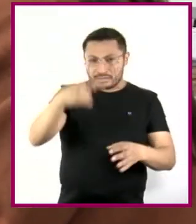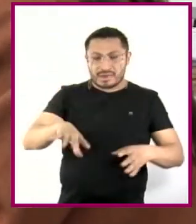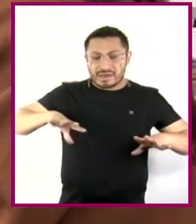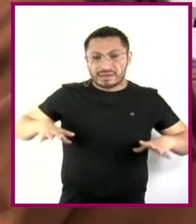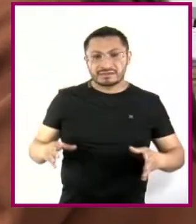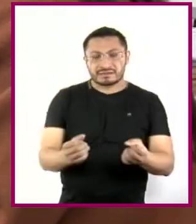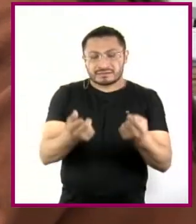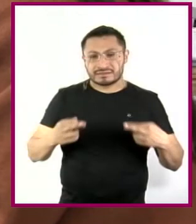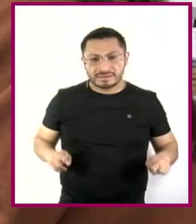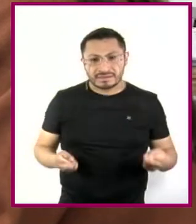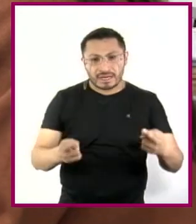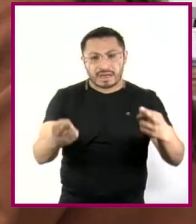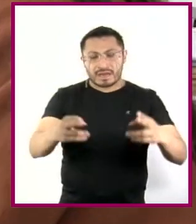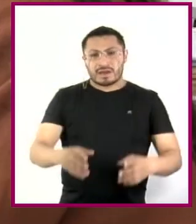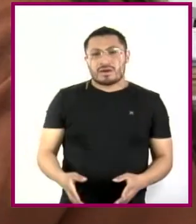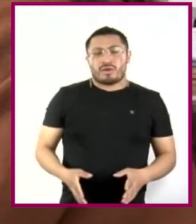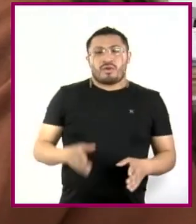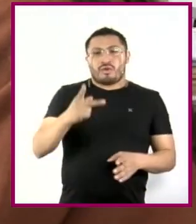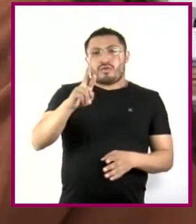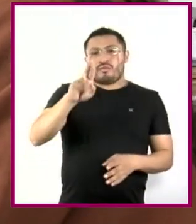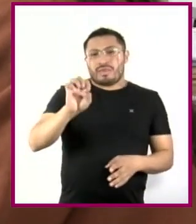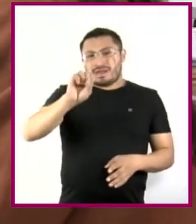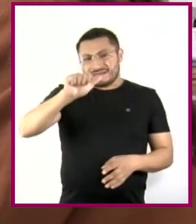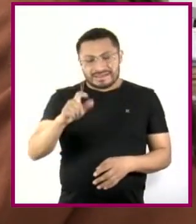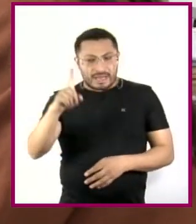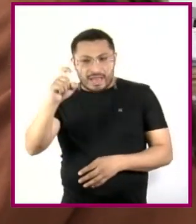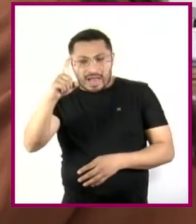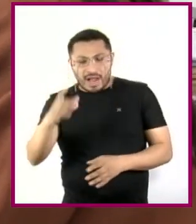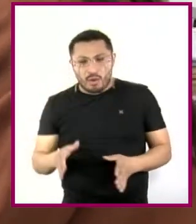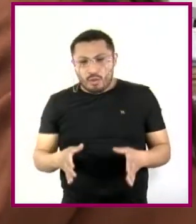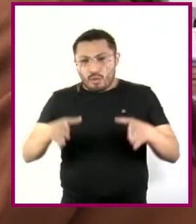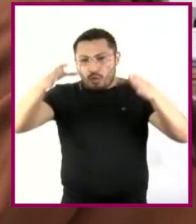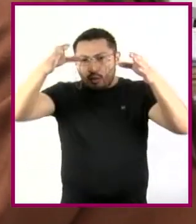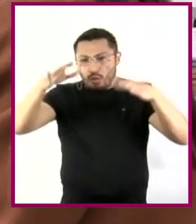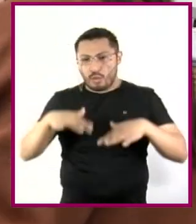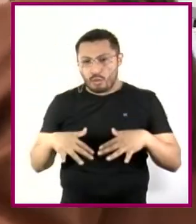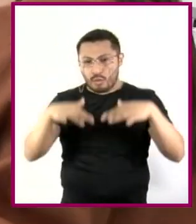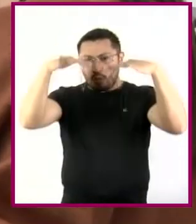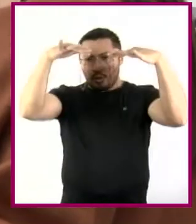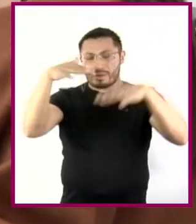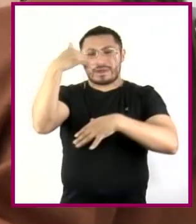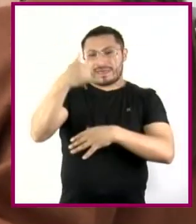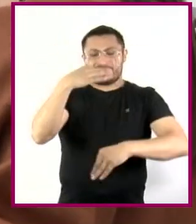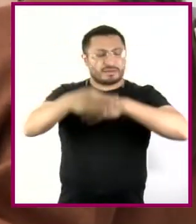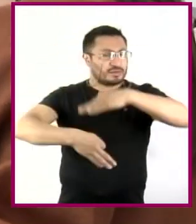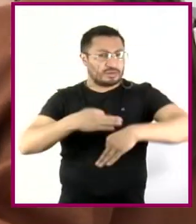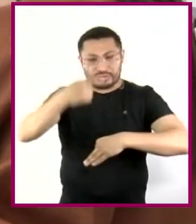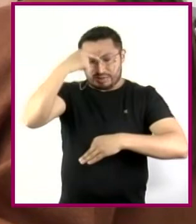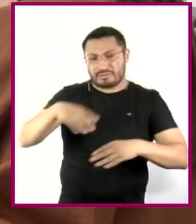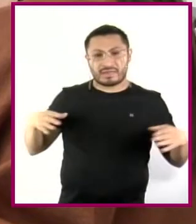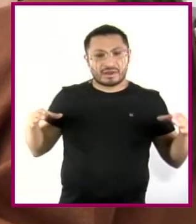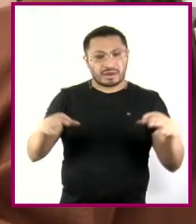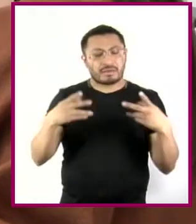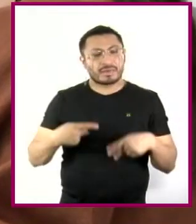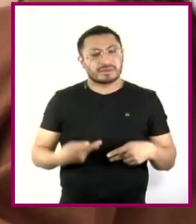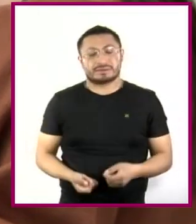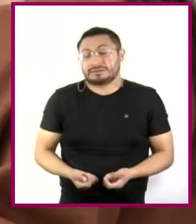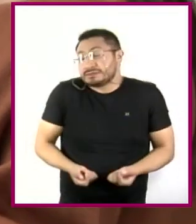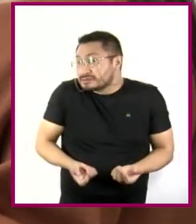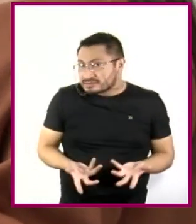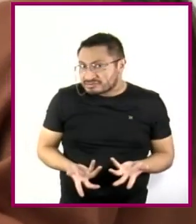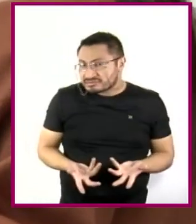la presa y el agua potable de las comunidades. Yo creo que lo más conveniente para saber más es contactar a una